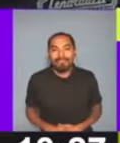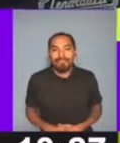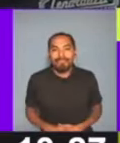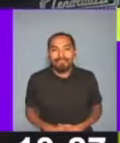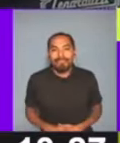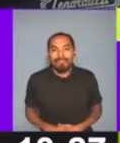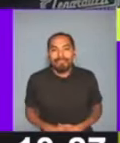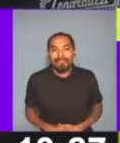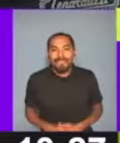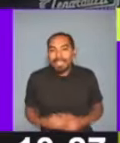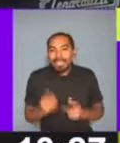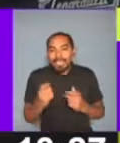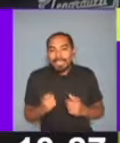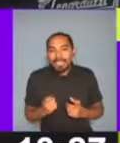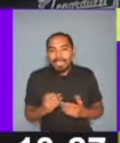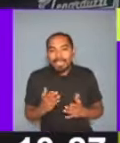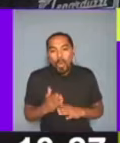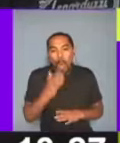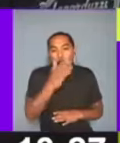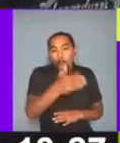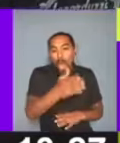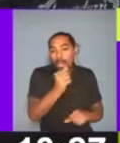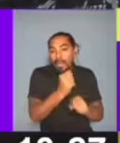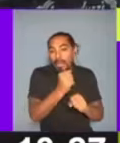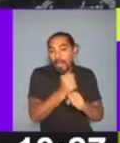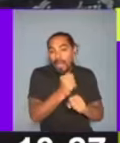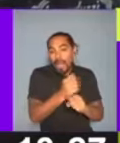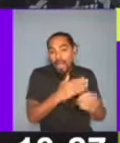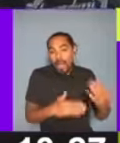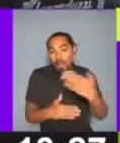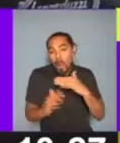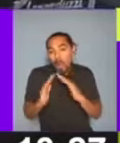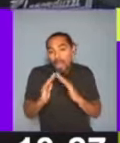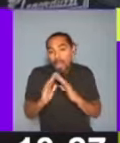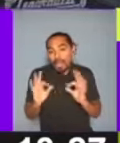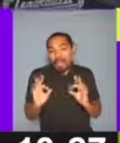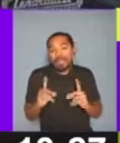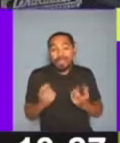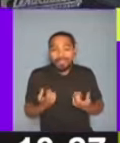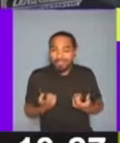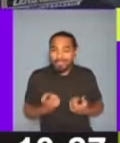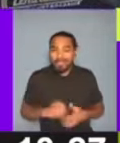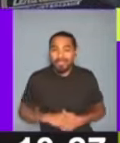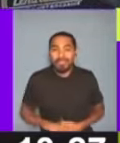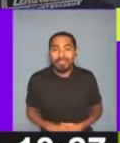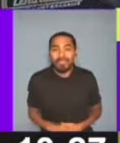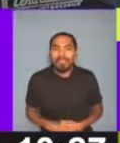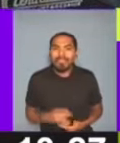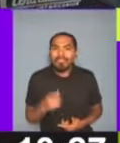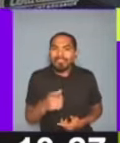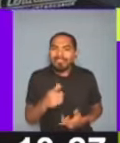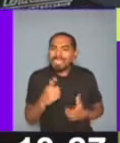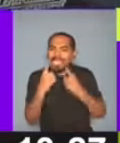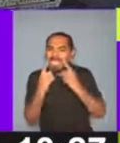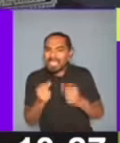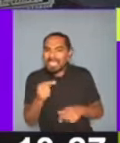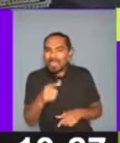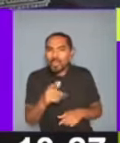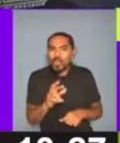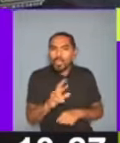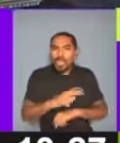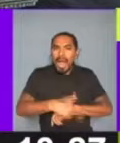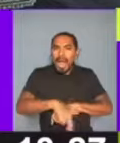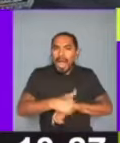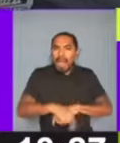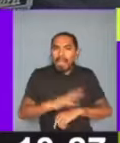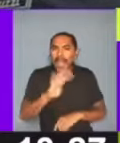que nos lleve y nos traiga. Y ahí está el problema, ¿no? Uh-huh. Por eso mucho hay de demanda con los amarillos que tienen el seguro de